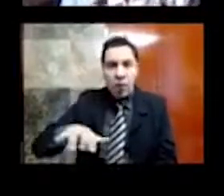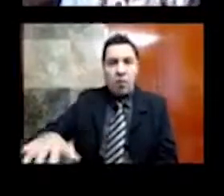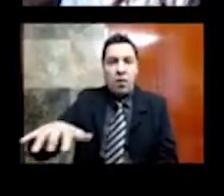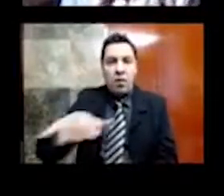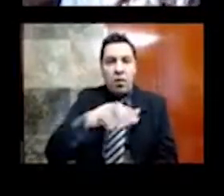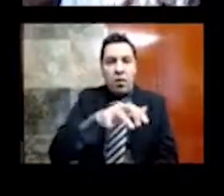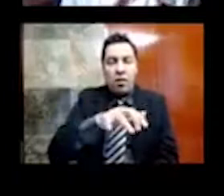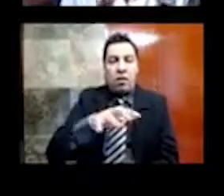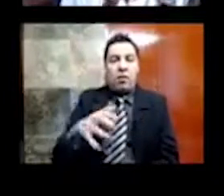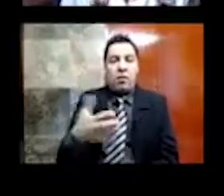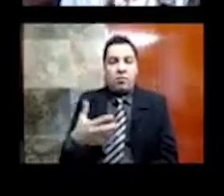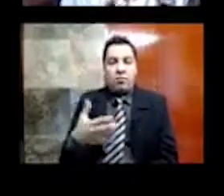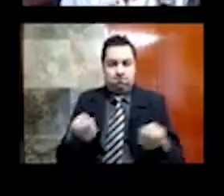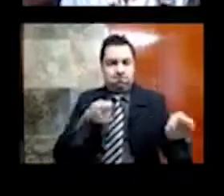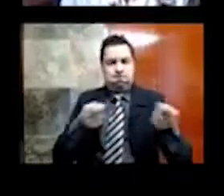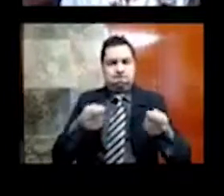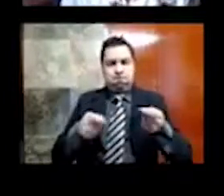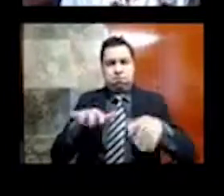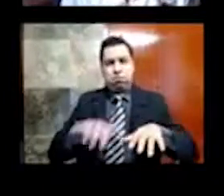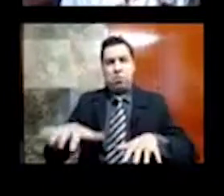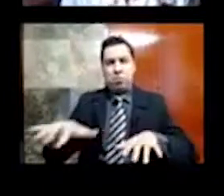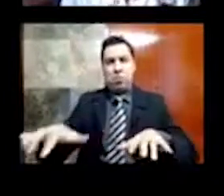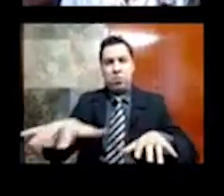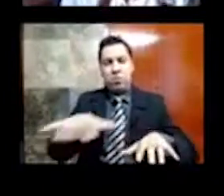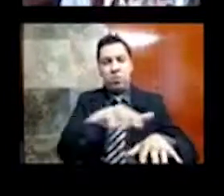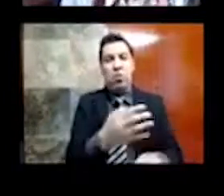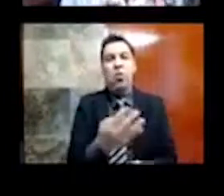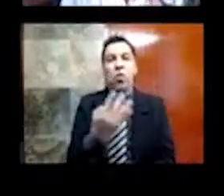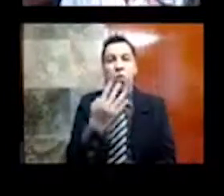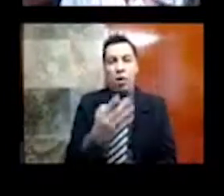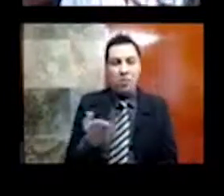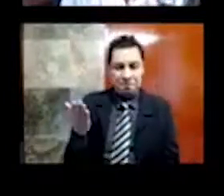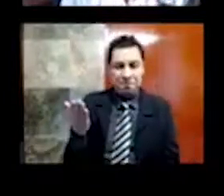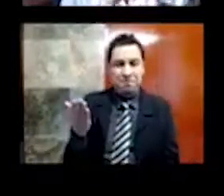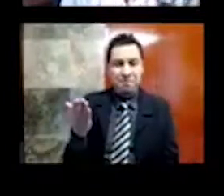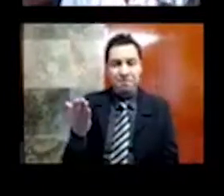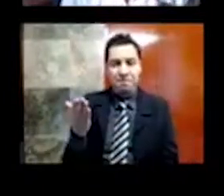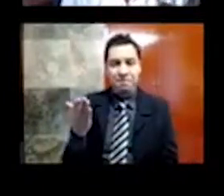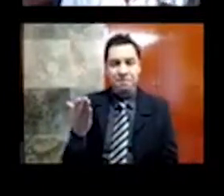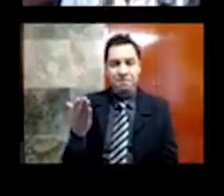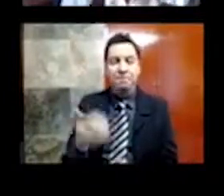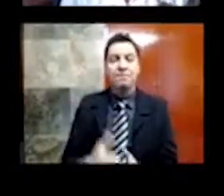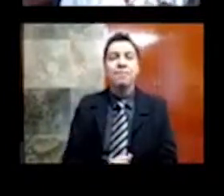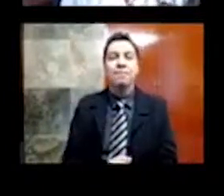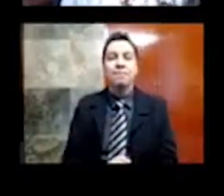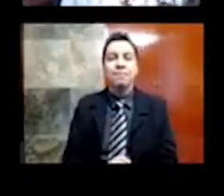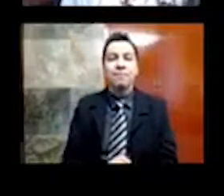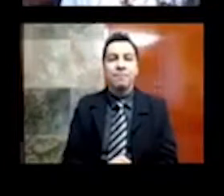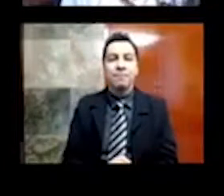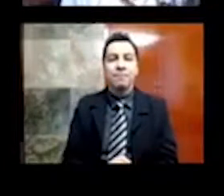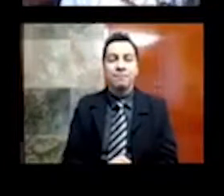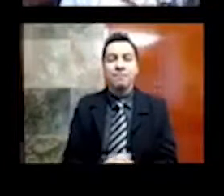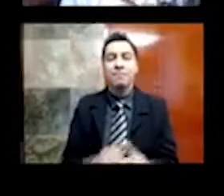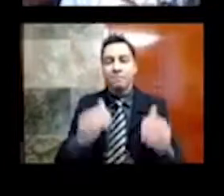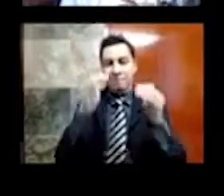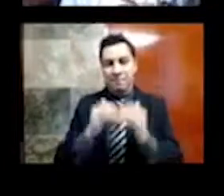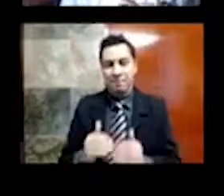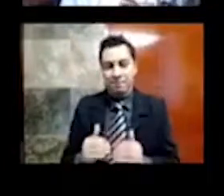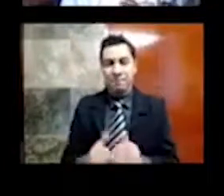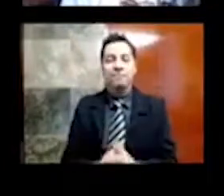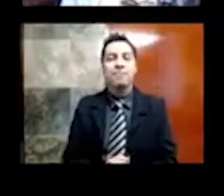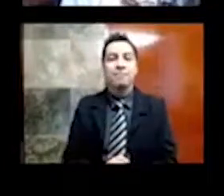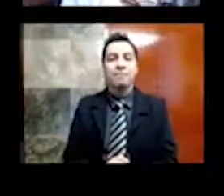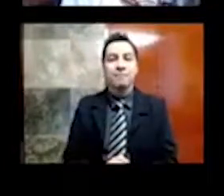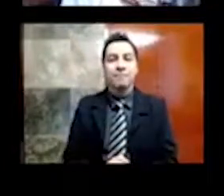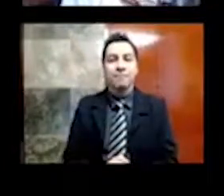por ejemplo, el Teotlalpan, el Tlamaucon, el Axotla, etcétera, etcétera. La que sigue. Muy